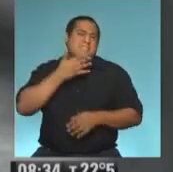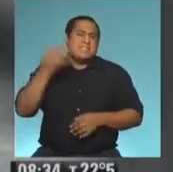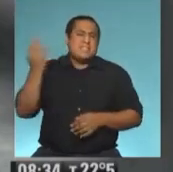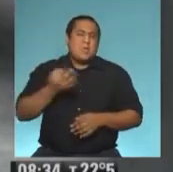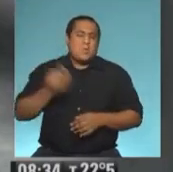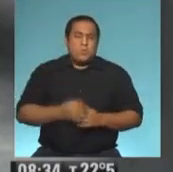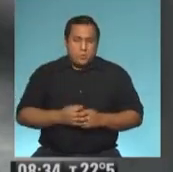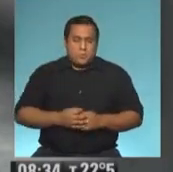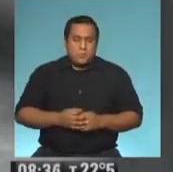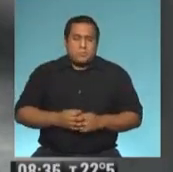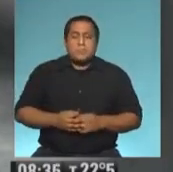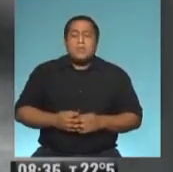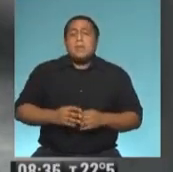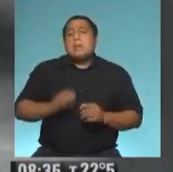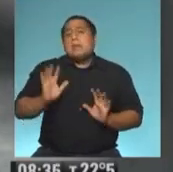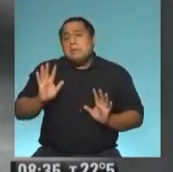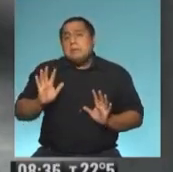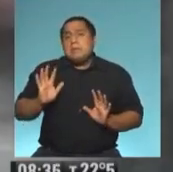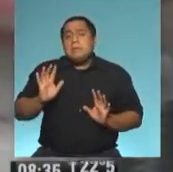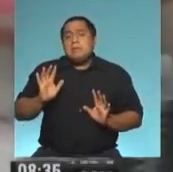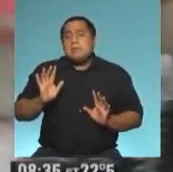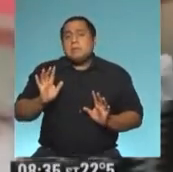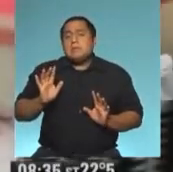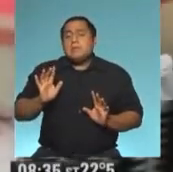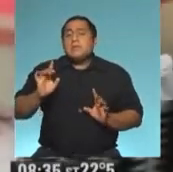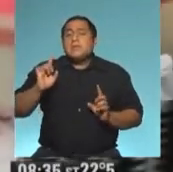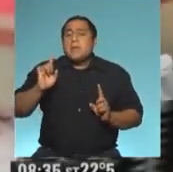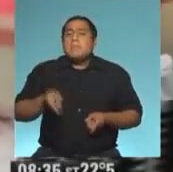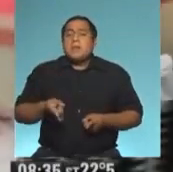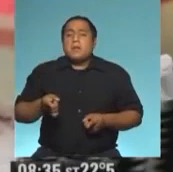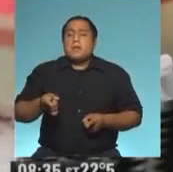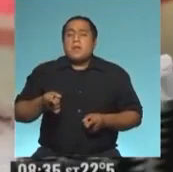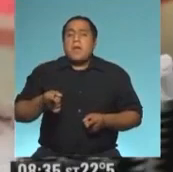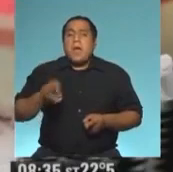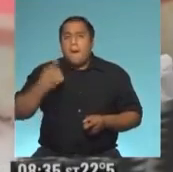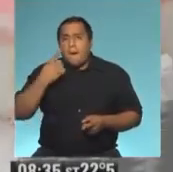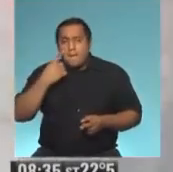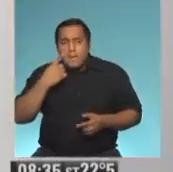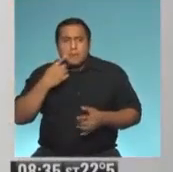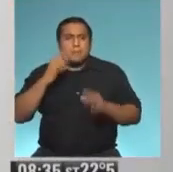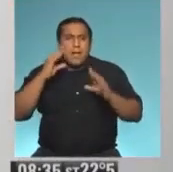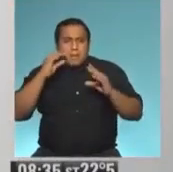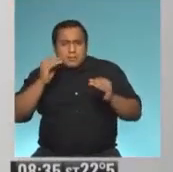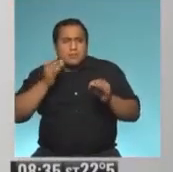ese número y los estamos orientando a través de